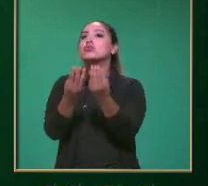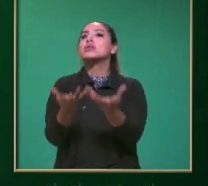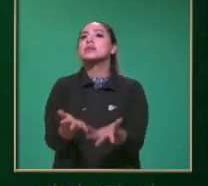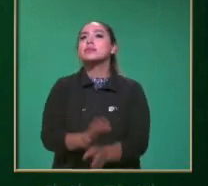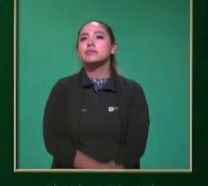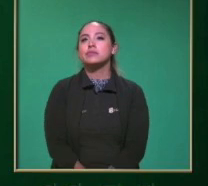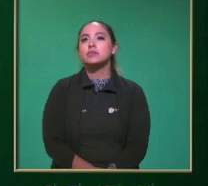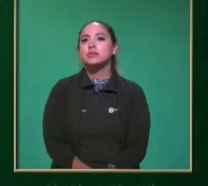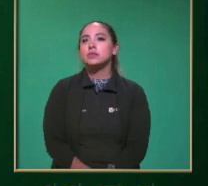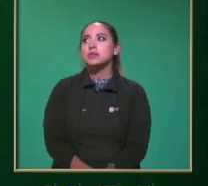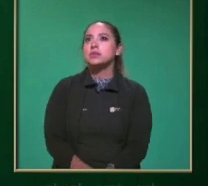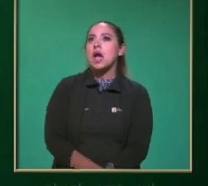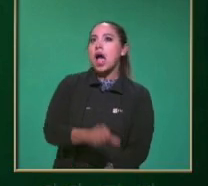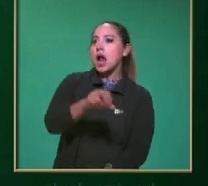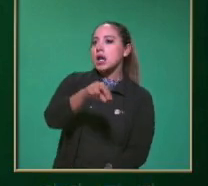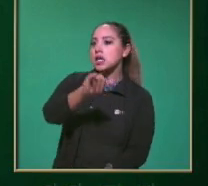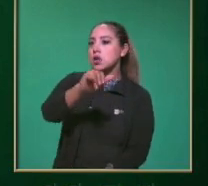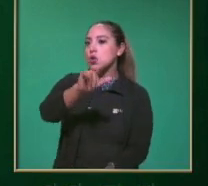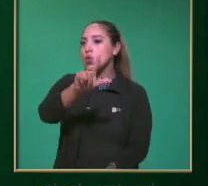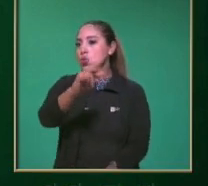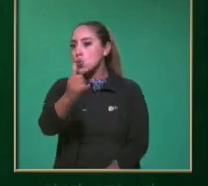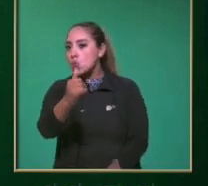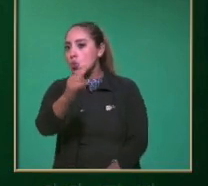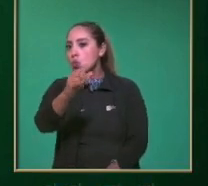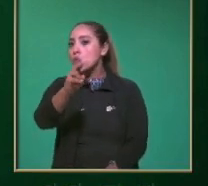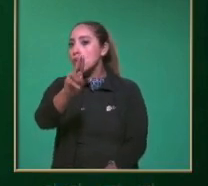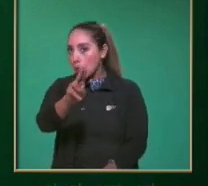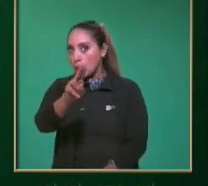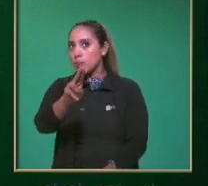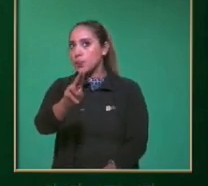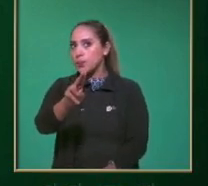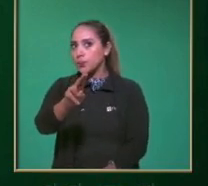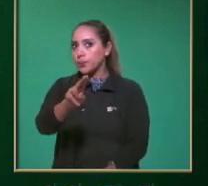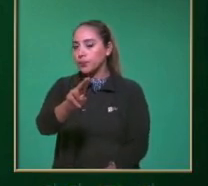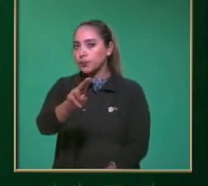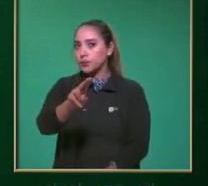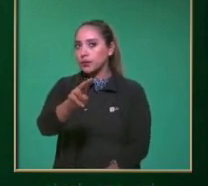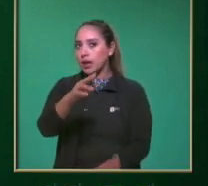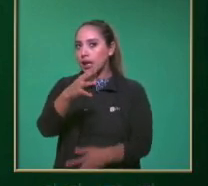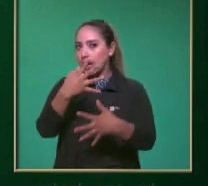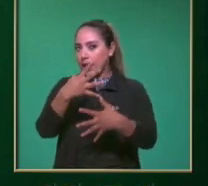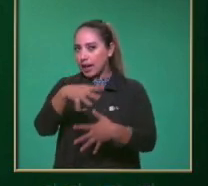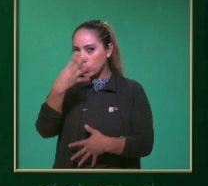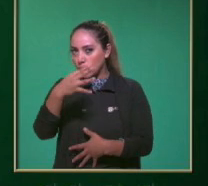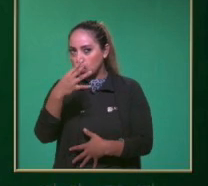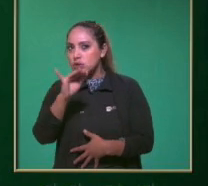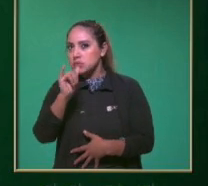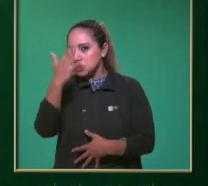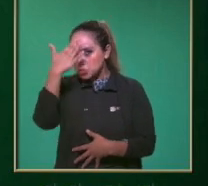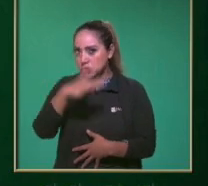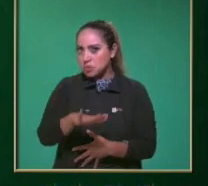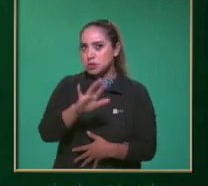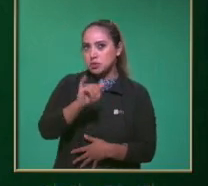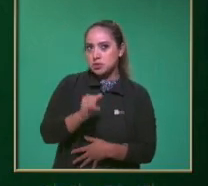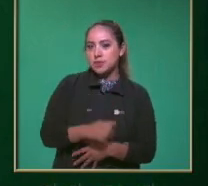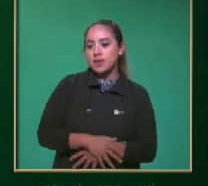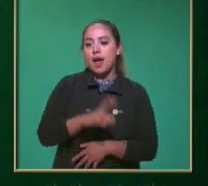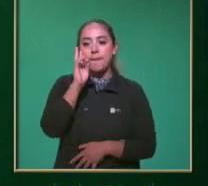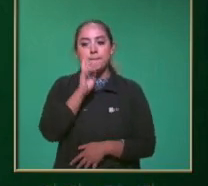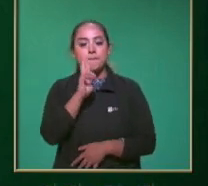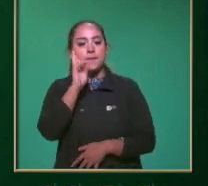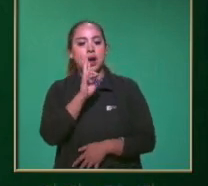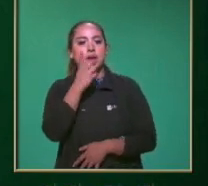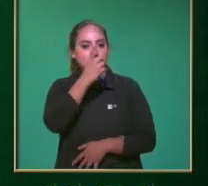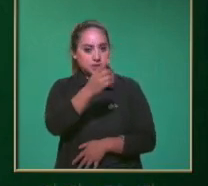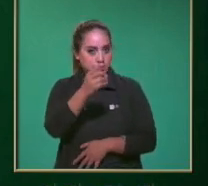Anilú juntó 14, vamos a contar las 14. Seguramente ya te sabes los números, repasa con nosotros. Puedes mencionarlos